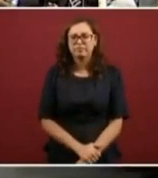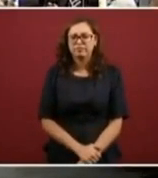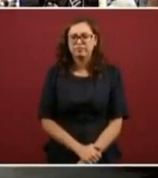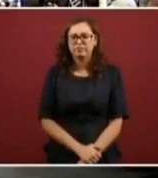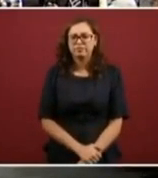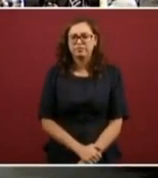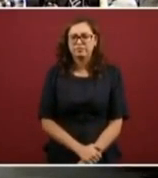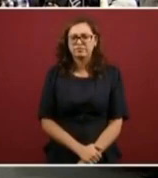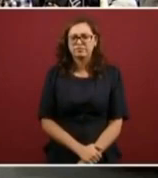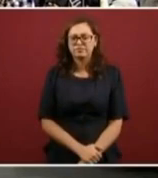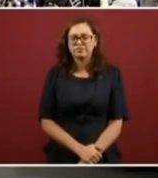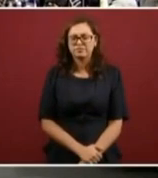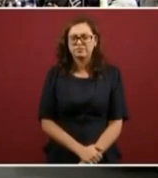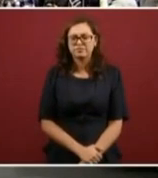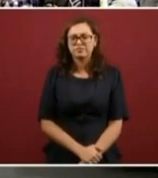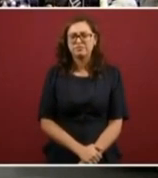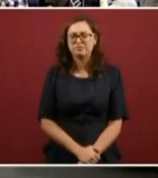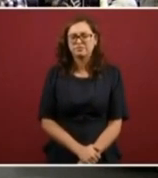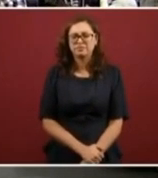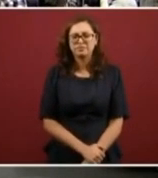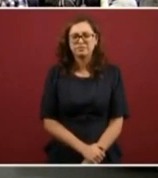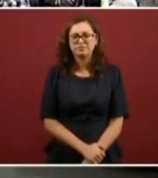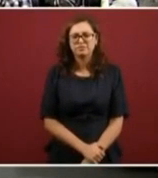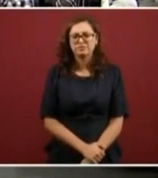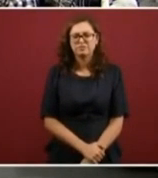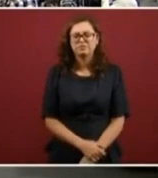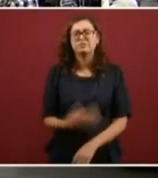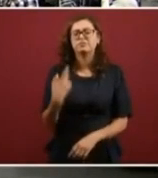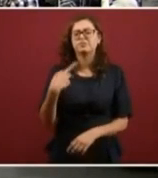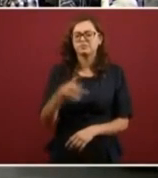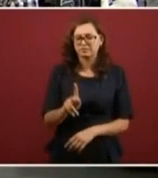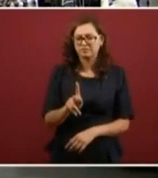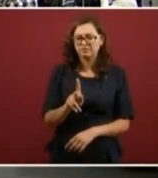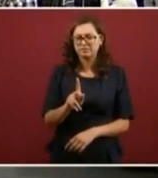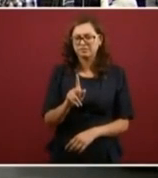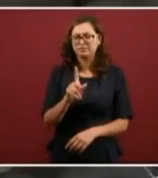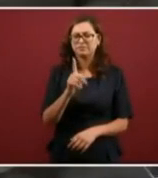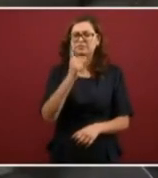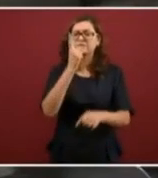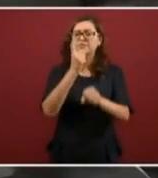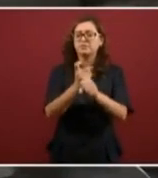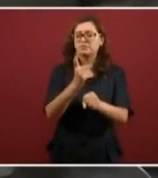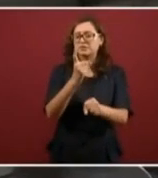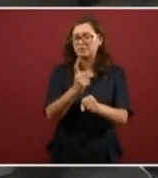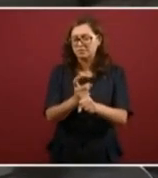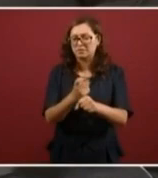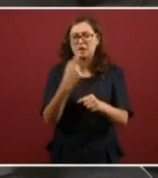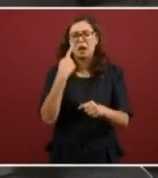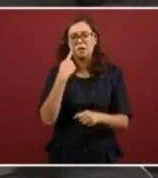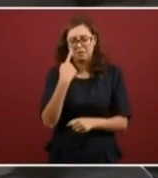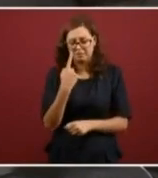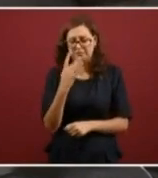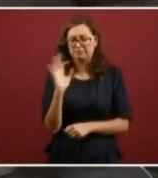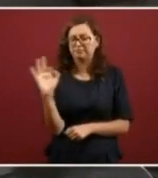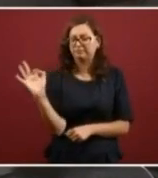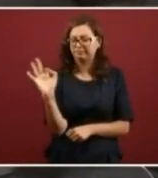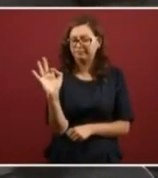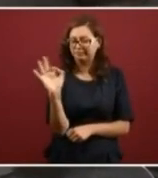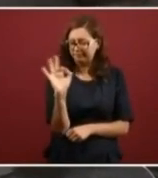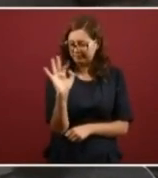correcto? Pero hay posibilidades, miren, hay primero la posibilidad de la reconciliación,